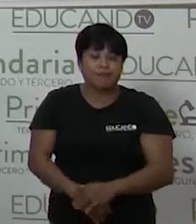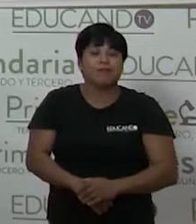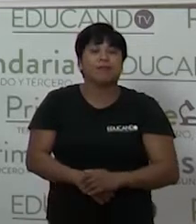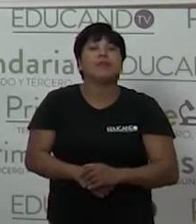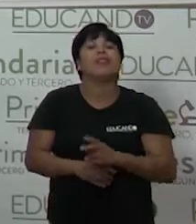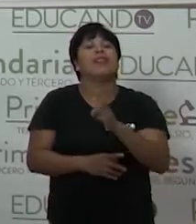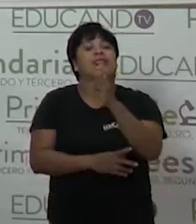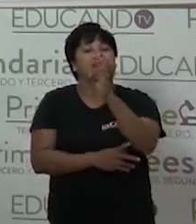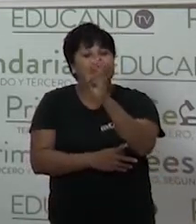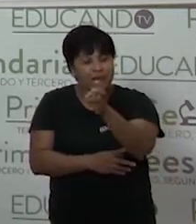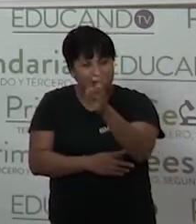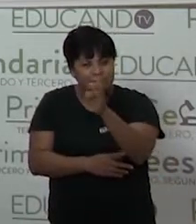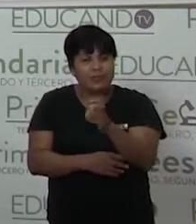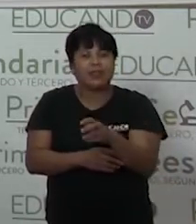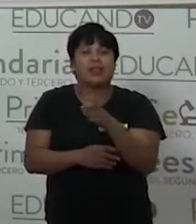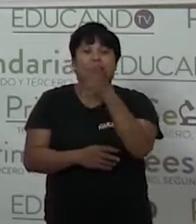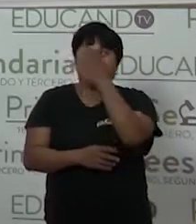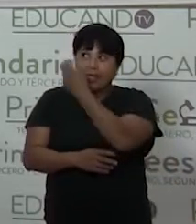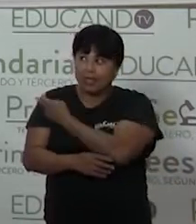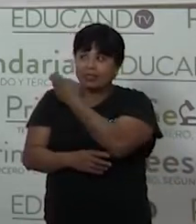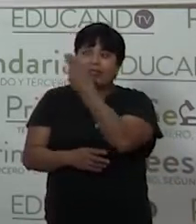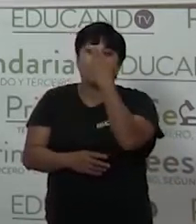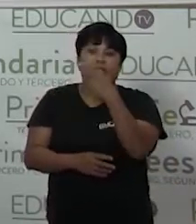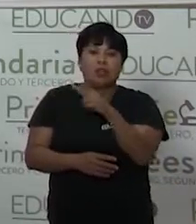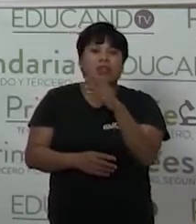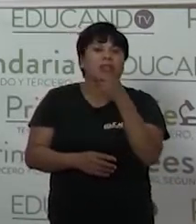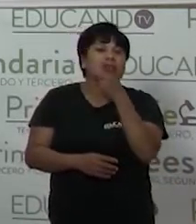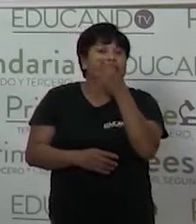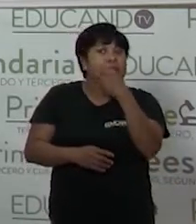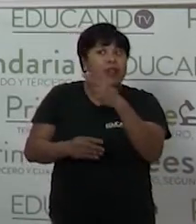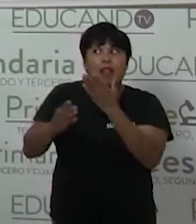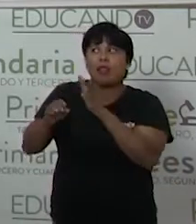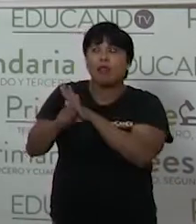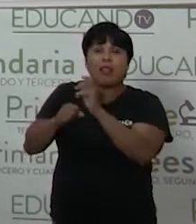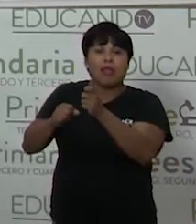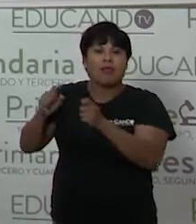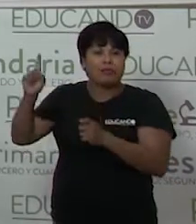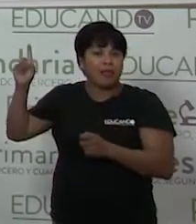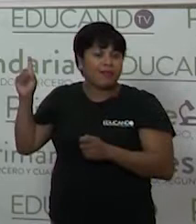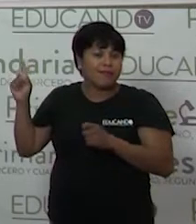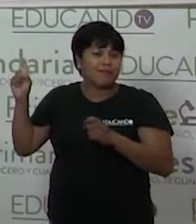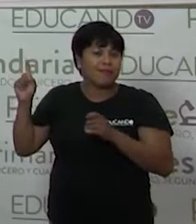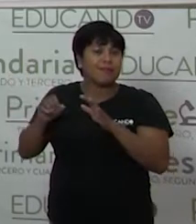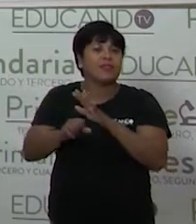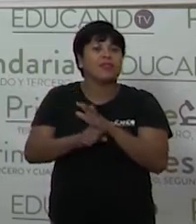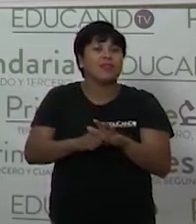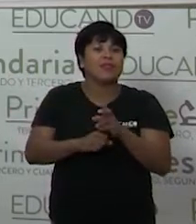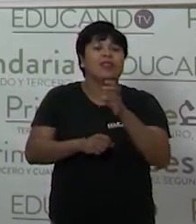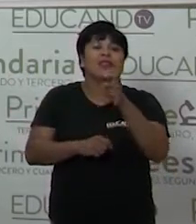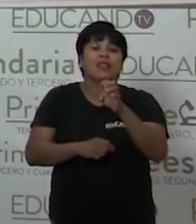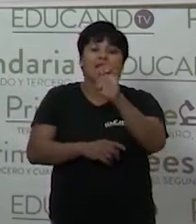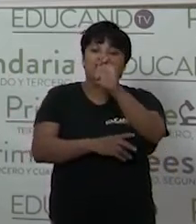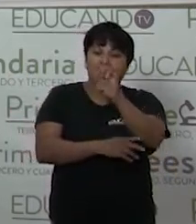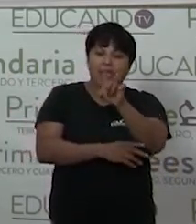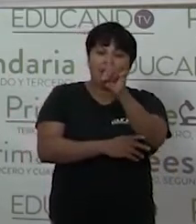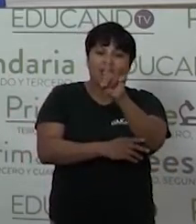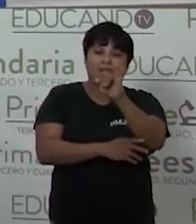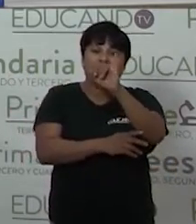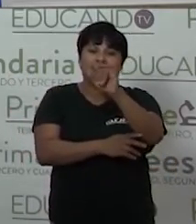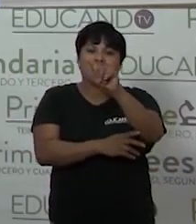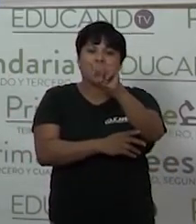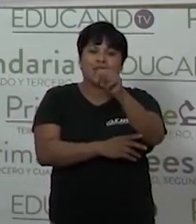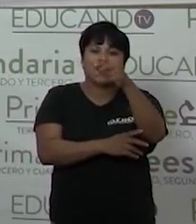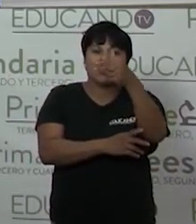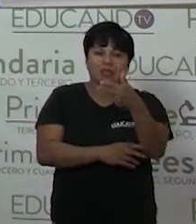así es este nombre alguien se acuerda como dice que se llamaba este nombre y entonces